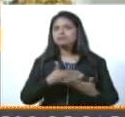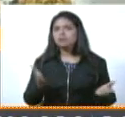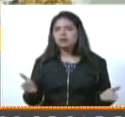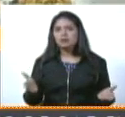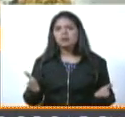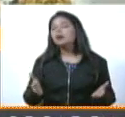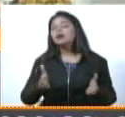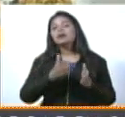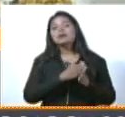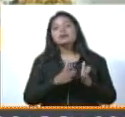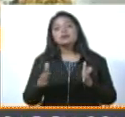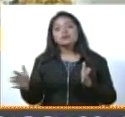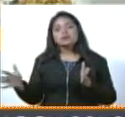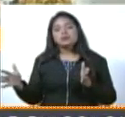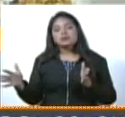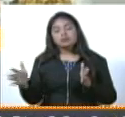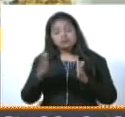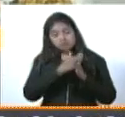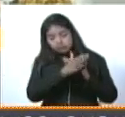largo de todo